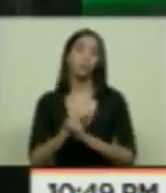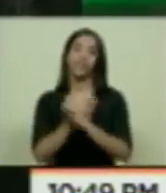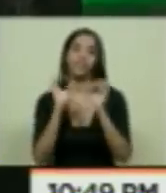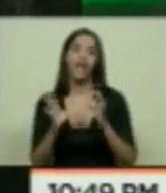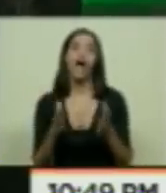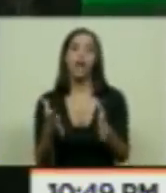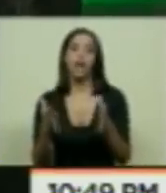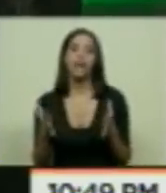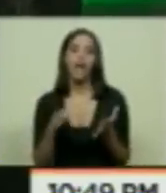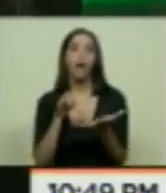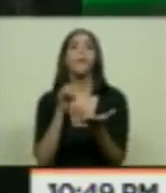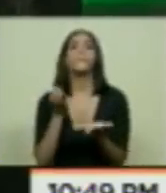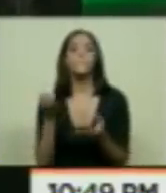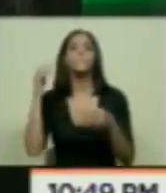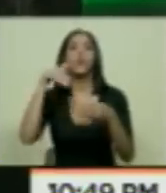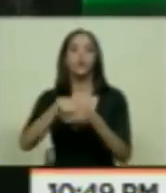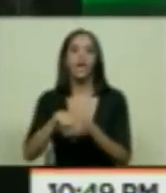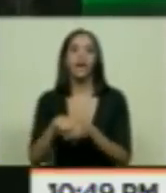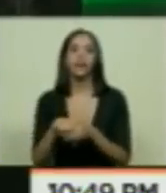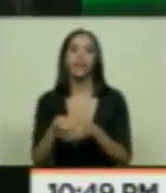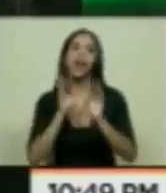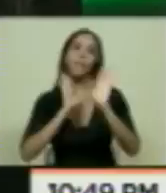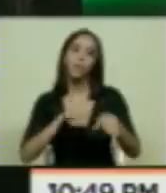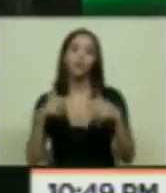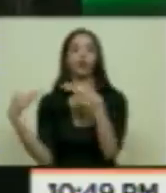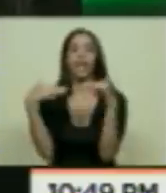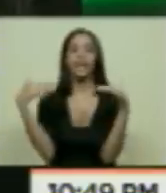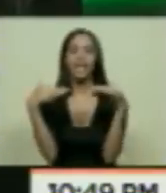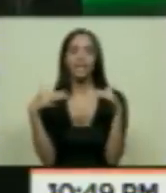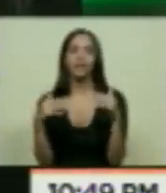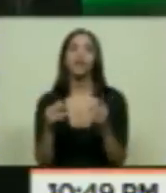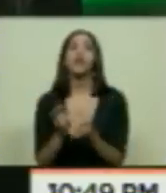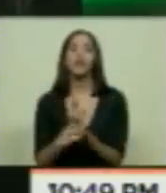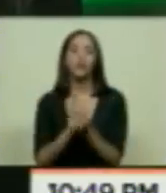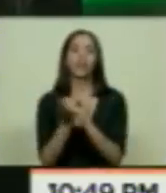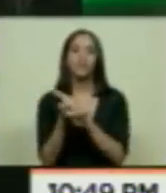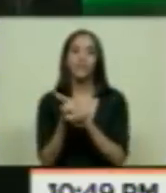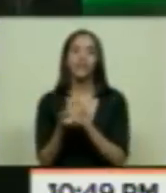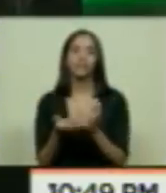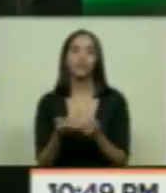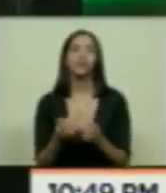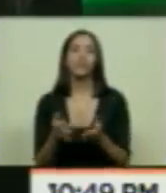logrado votar a favor de la guerra, como el caso de Colombia, un referéndum en donde